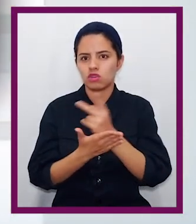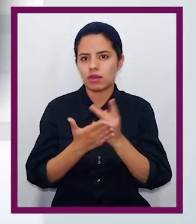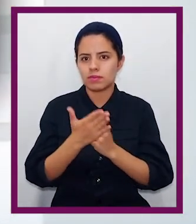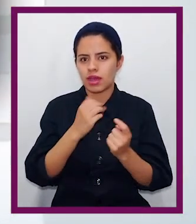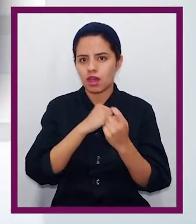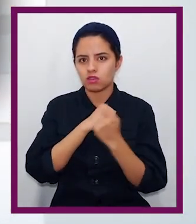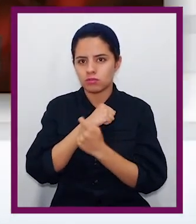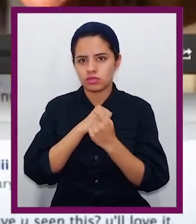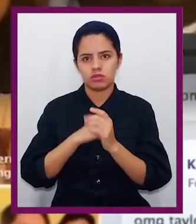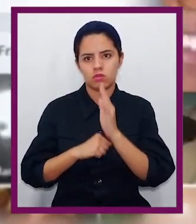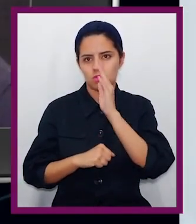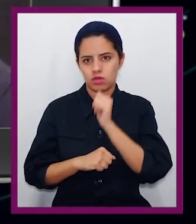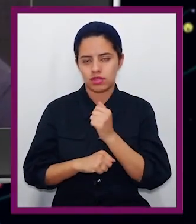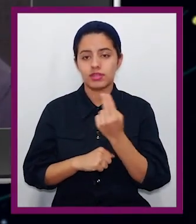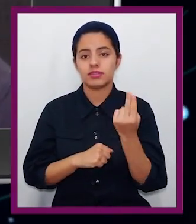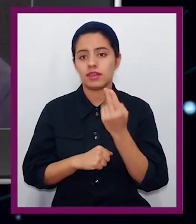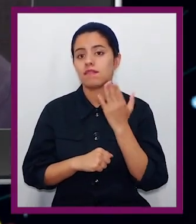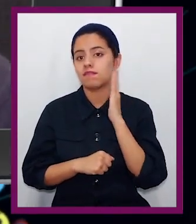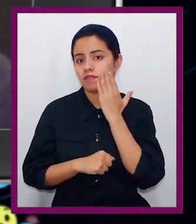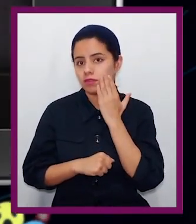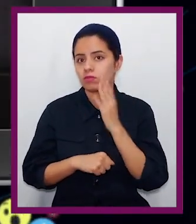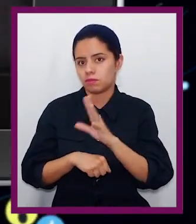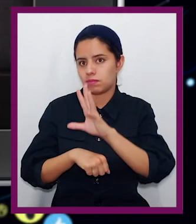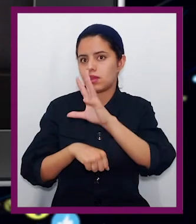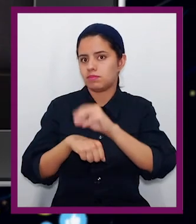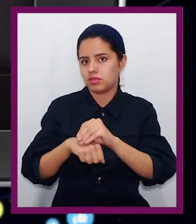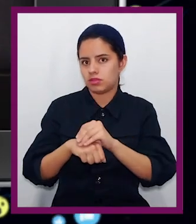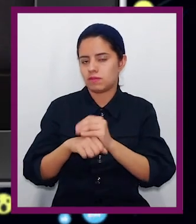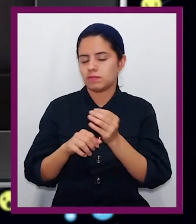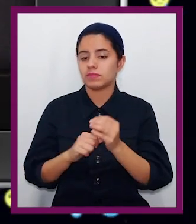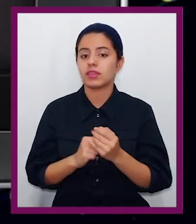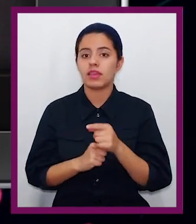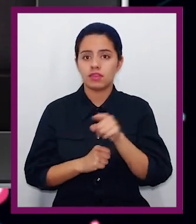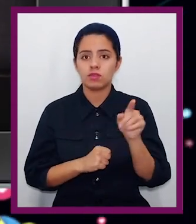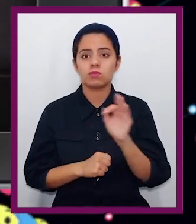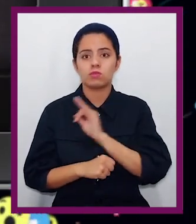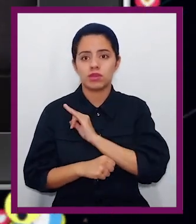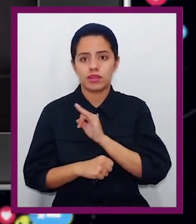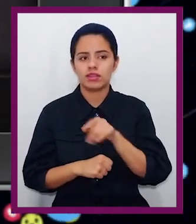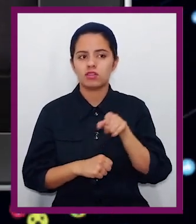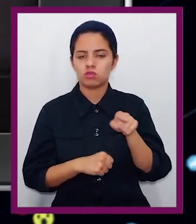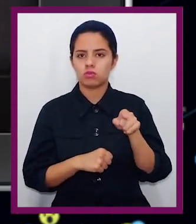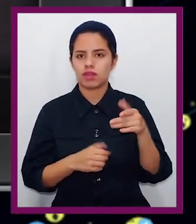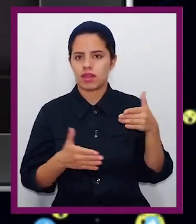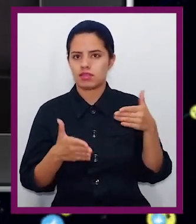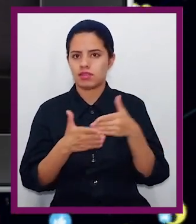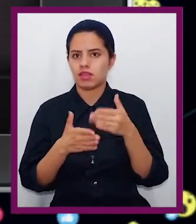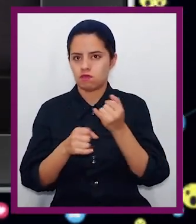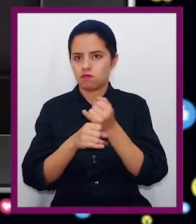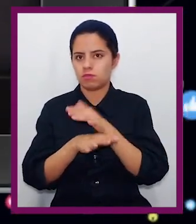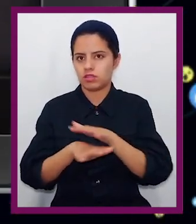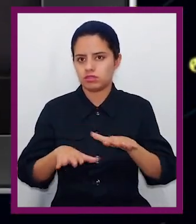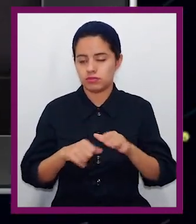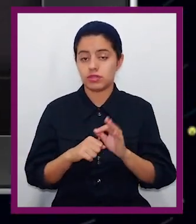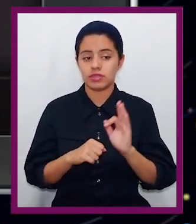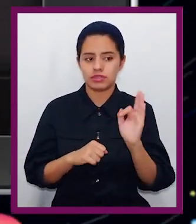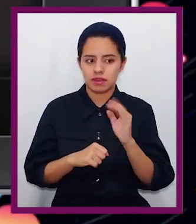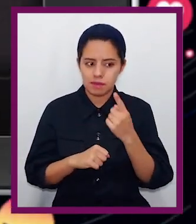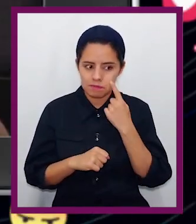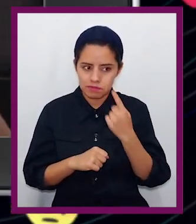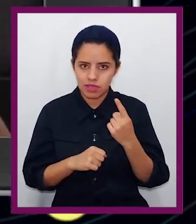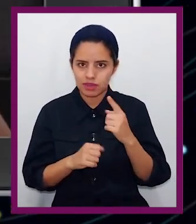automatizados, a menos que tengas permiso de Facebook para hacerlo. Ellos tienen el derecho de eliminar o restringir el acceso al contenido que